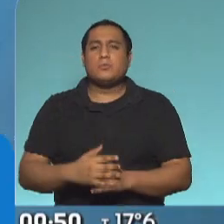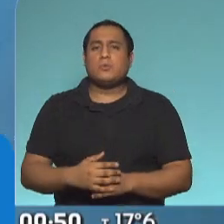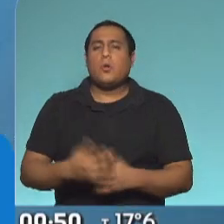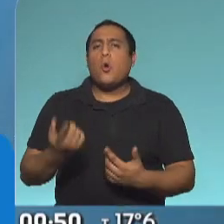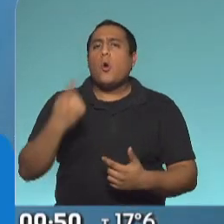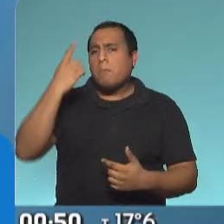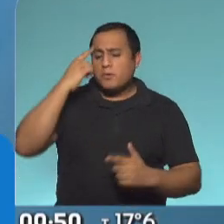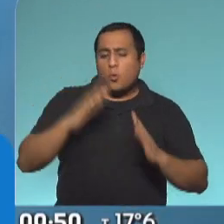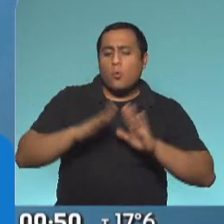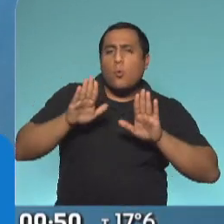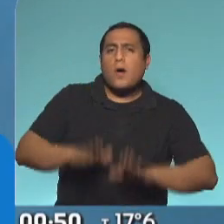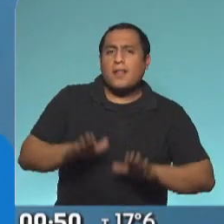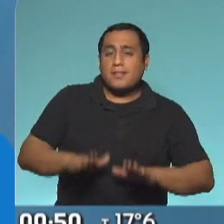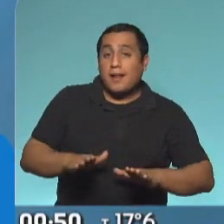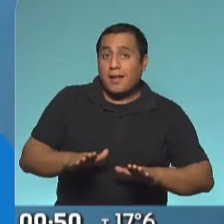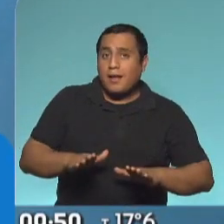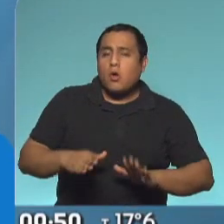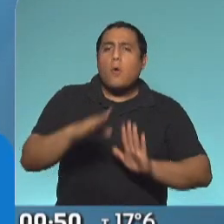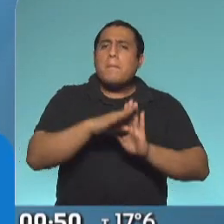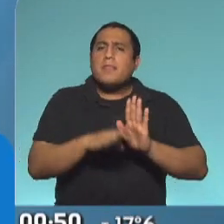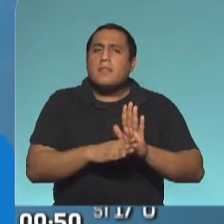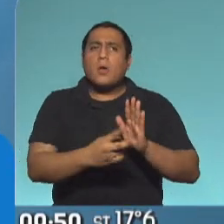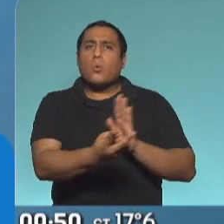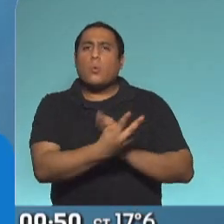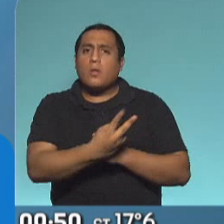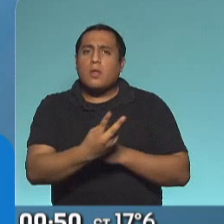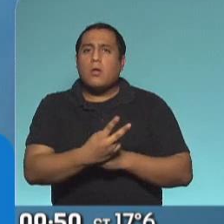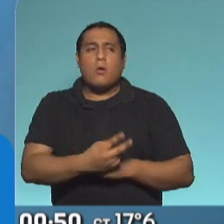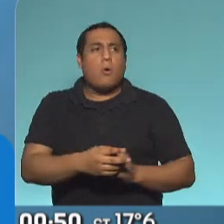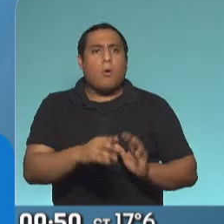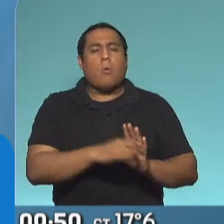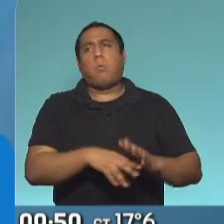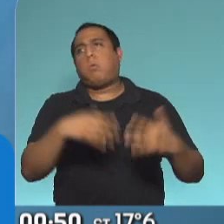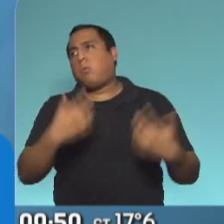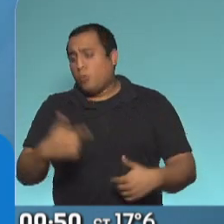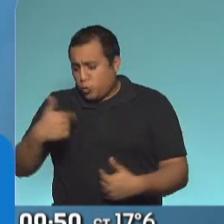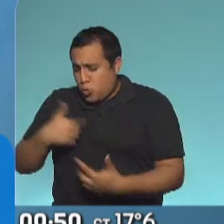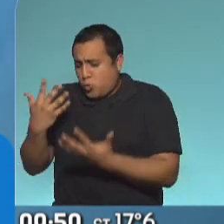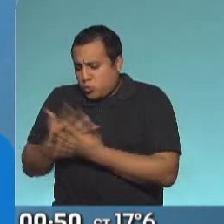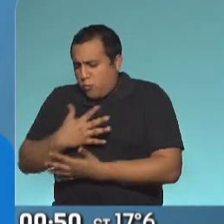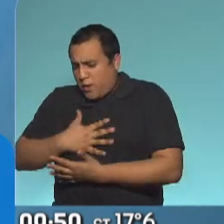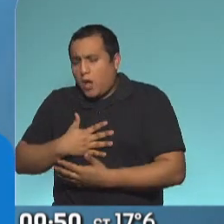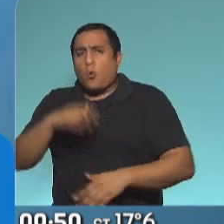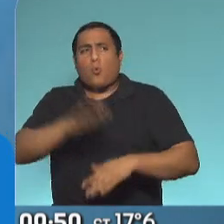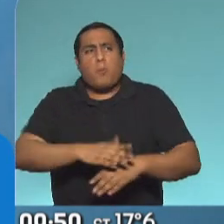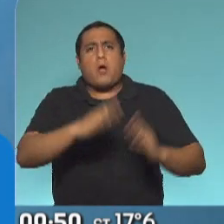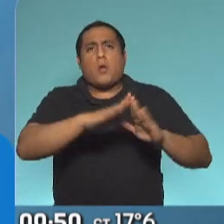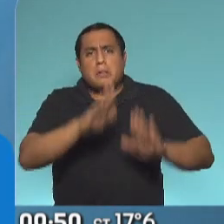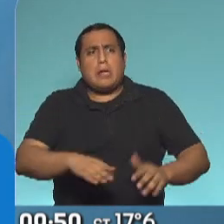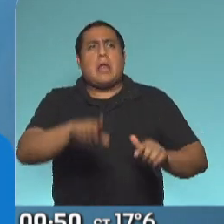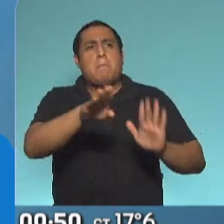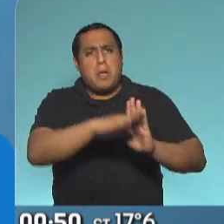cuarentena oa las medidas de cuidado como las culpables del malestar cuando el malestar está